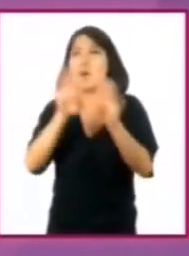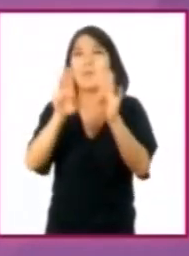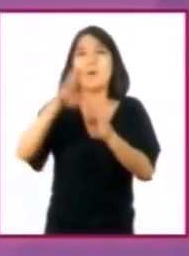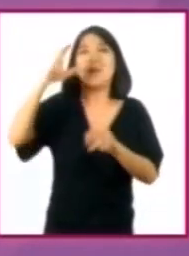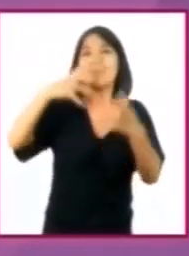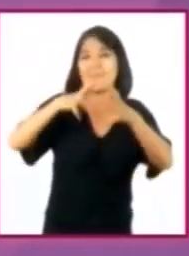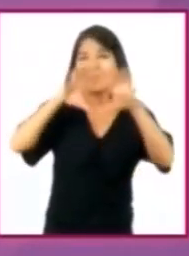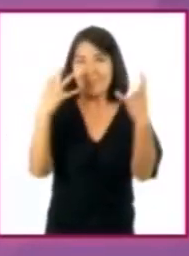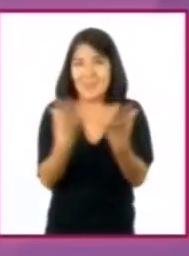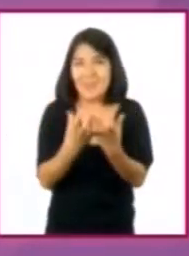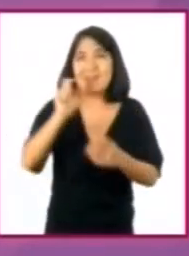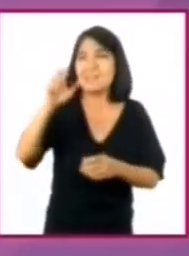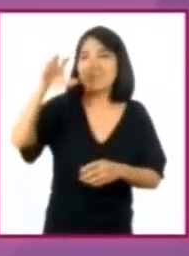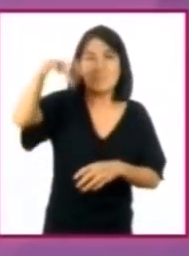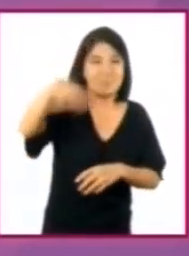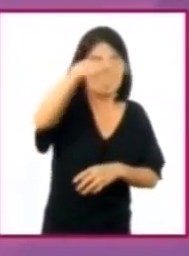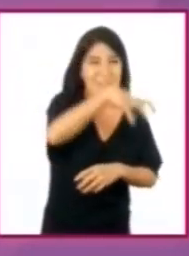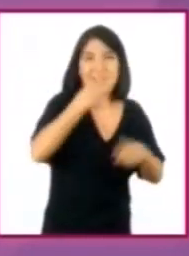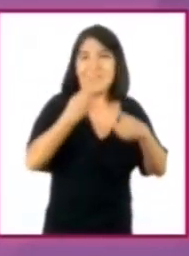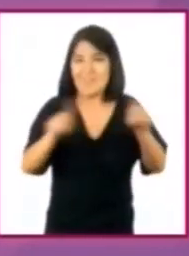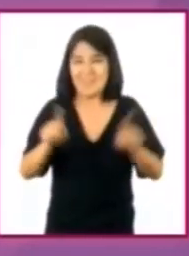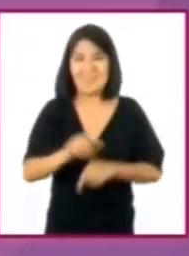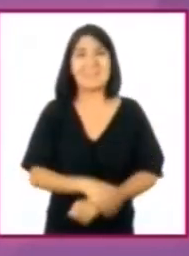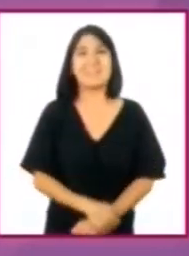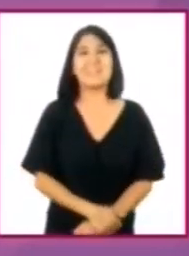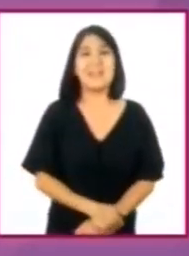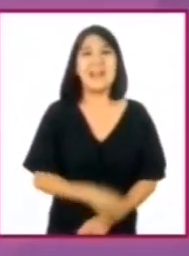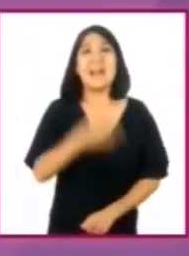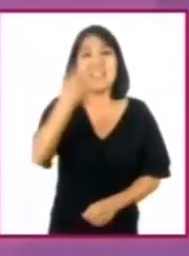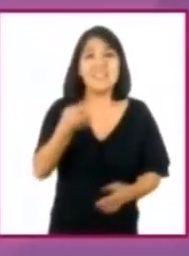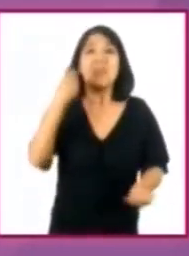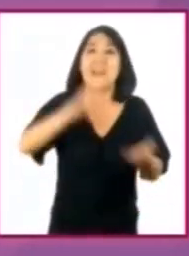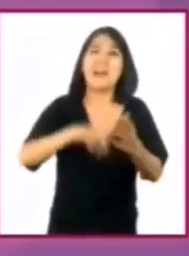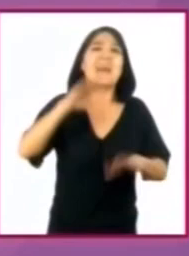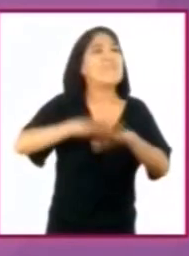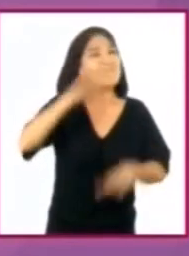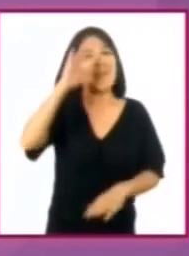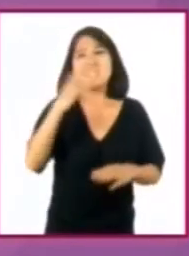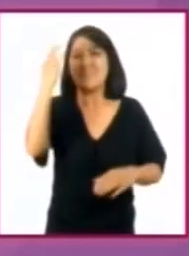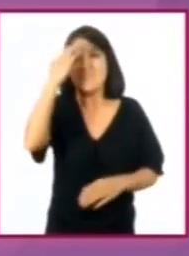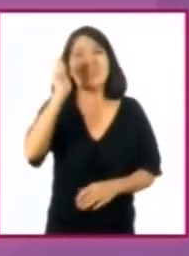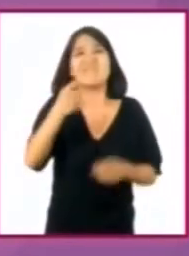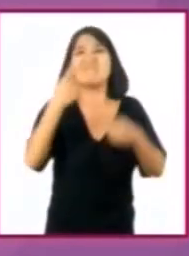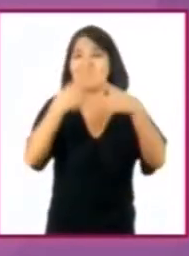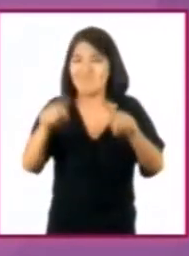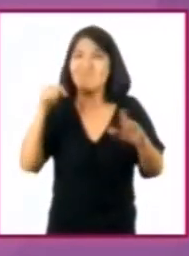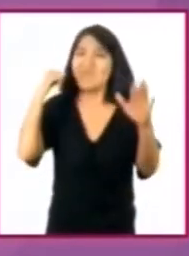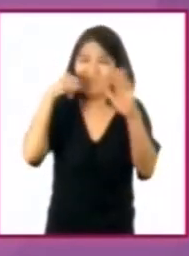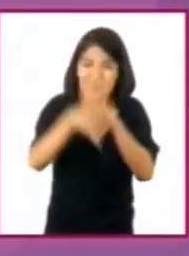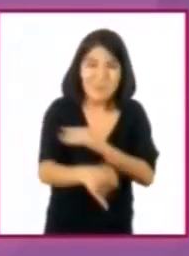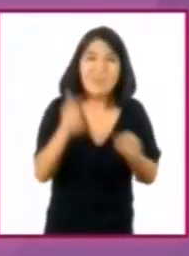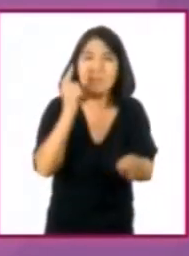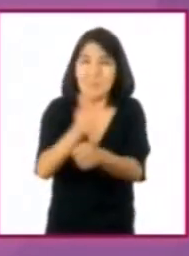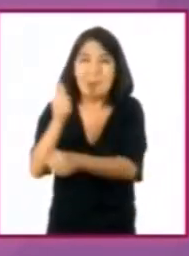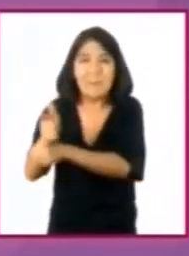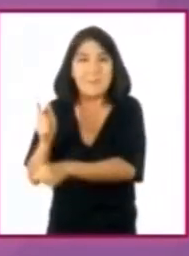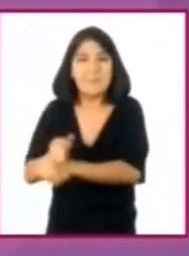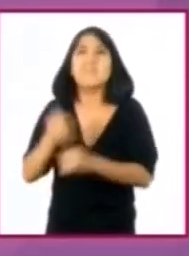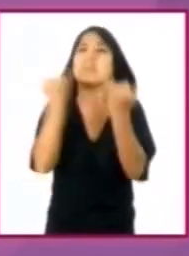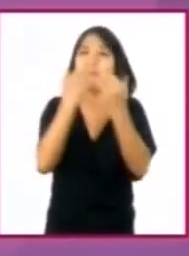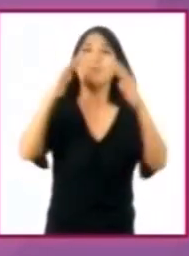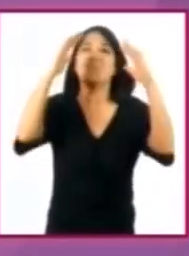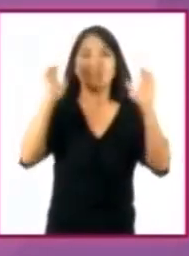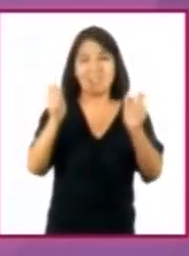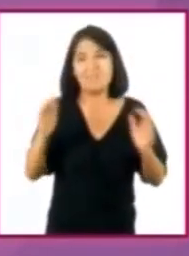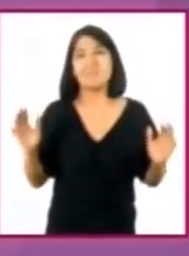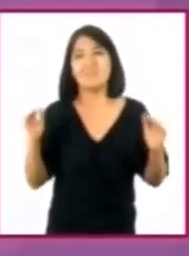las que la NASA hace ahora. Hay muchas cosas más que descubrir sobre la cultura maya, sobre nuestras zonas arqueológicas, claro,